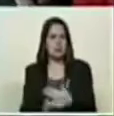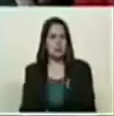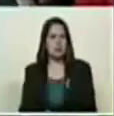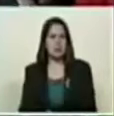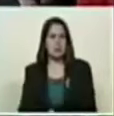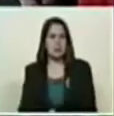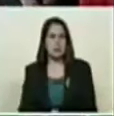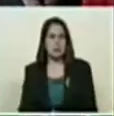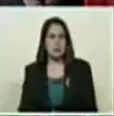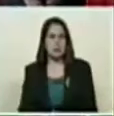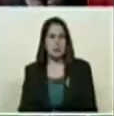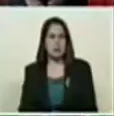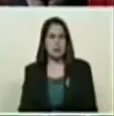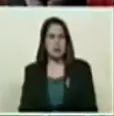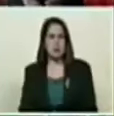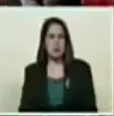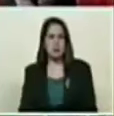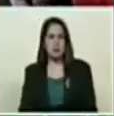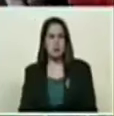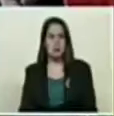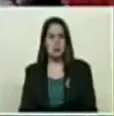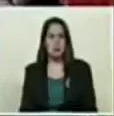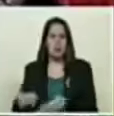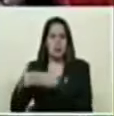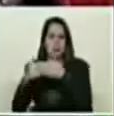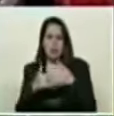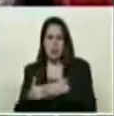de una agresión imperialista.